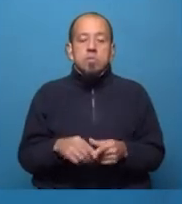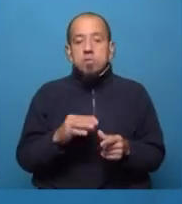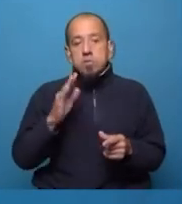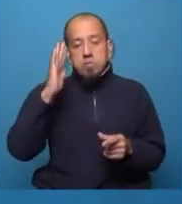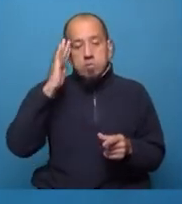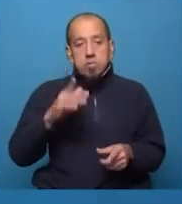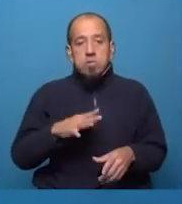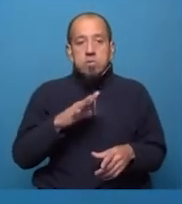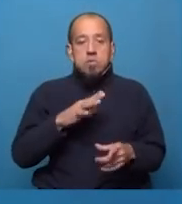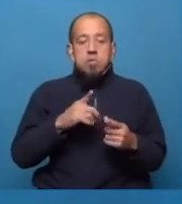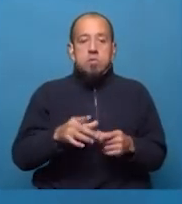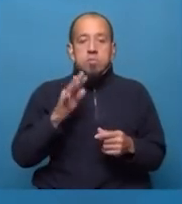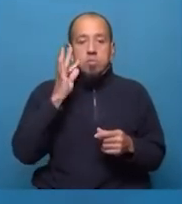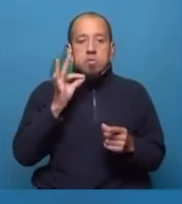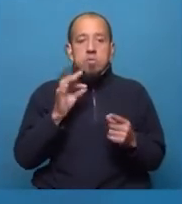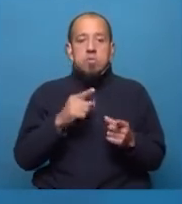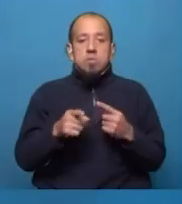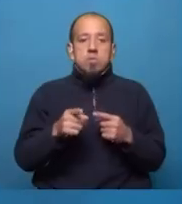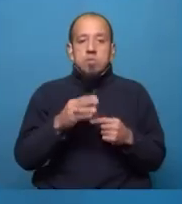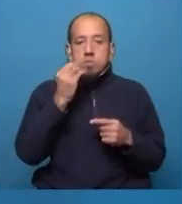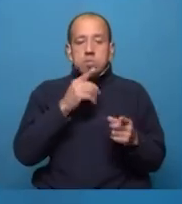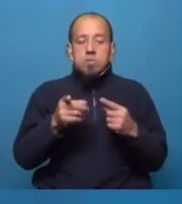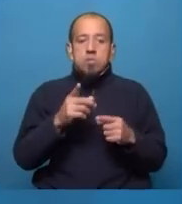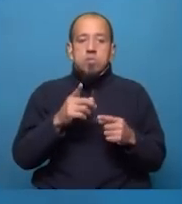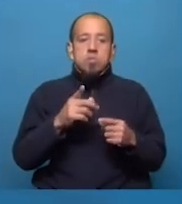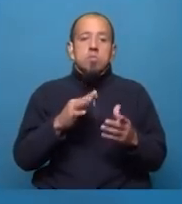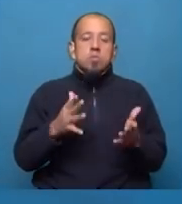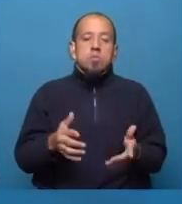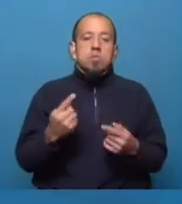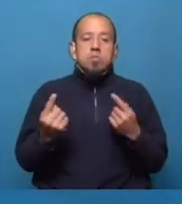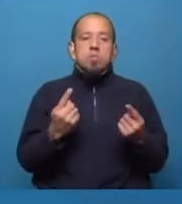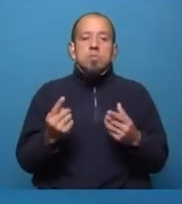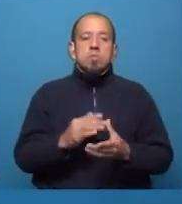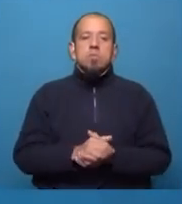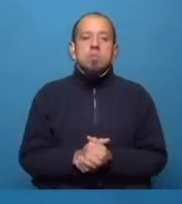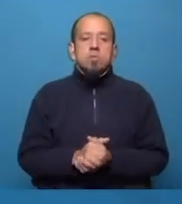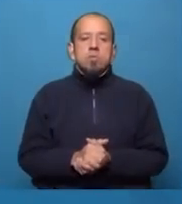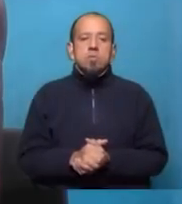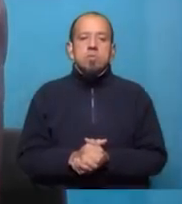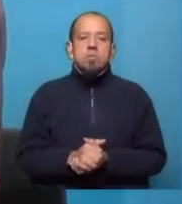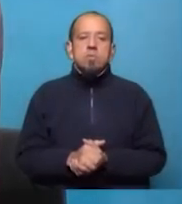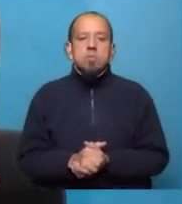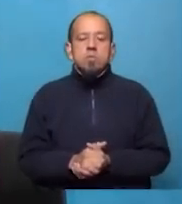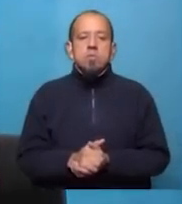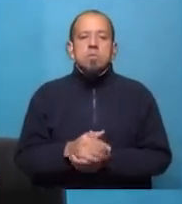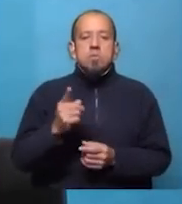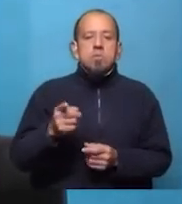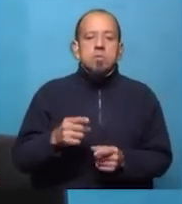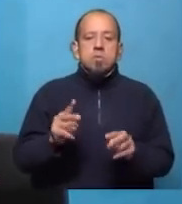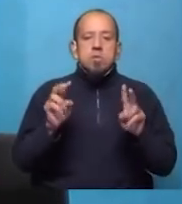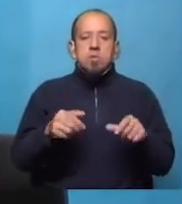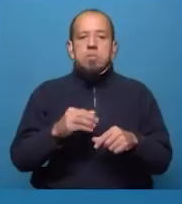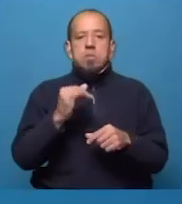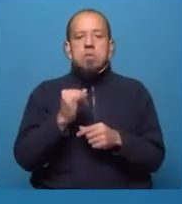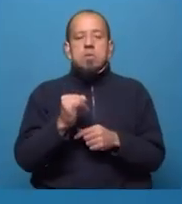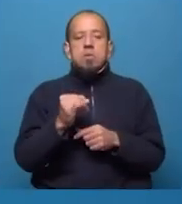que este hay hay posibilidades de mejorar O nos convenzamos unos a otros vamos arriba cómo viste el caso de la ministra Moreira con el